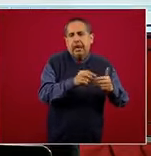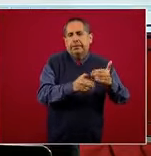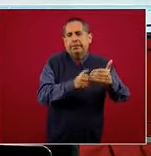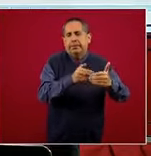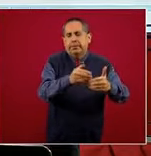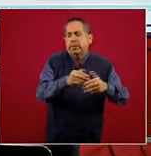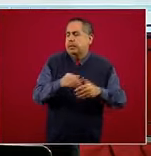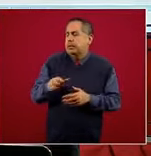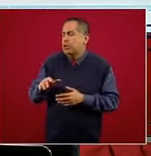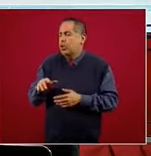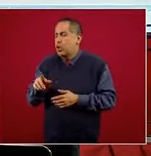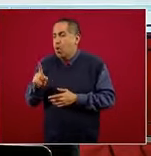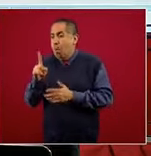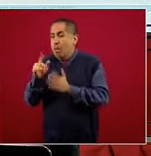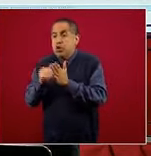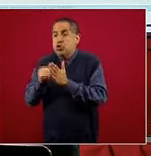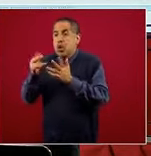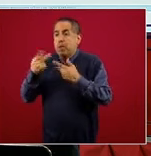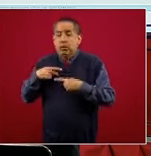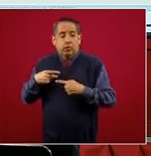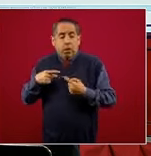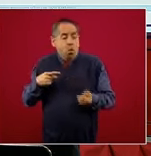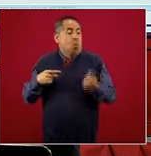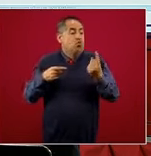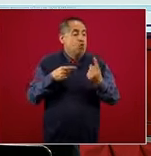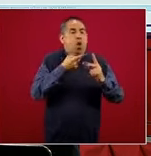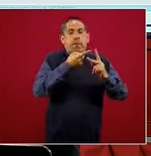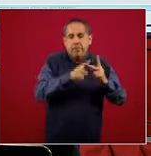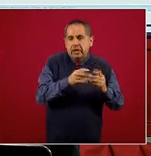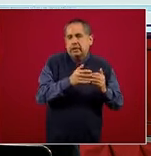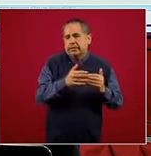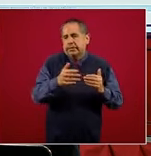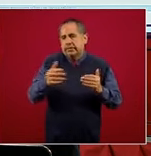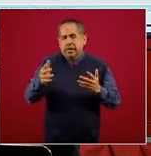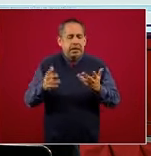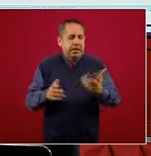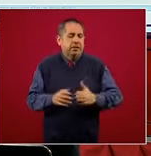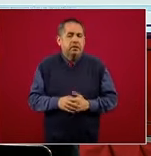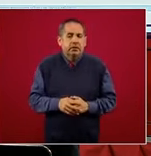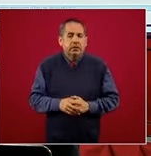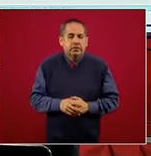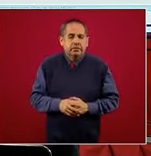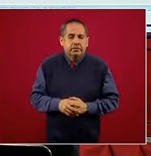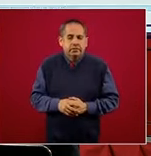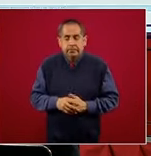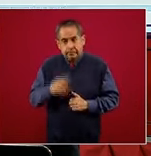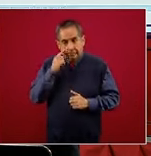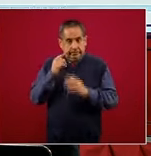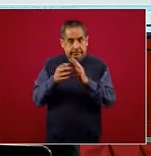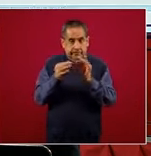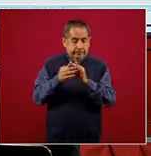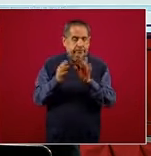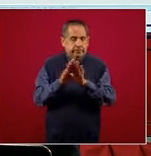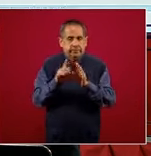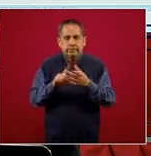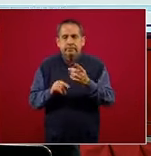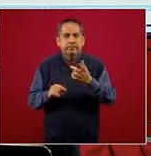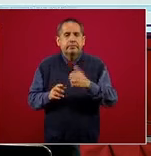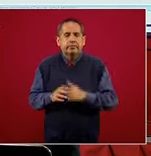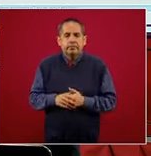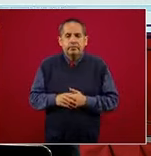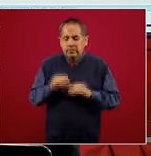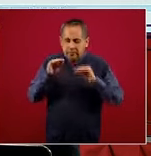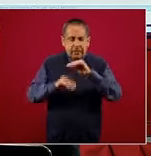habitantes, empezamos a seguir la curva correspondiente. Esta gráfica, es bueno siempre recargarlo, no